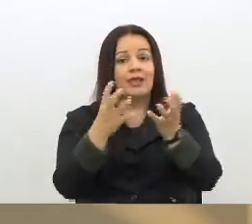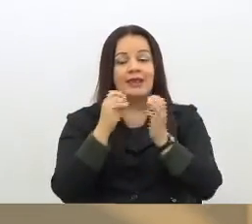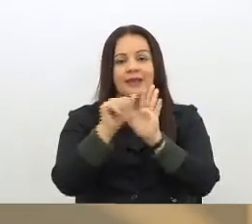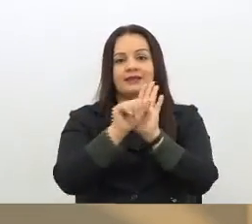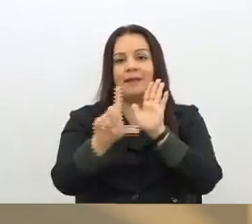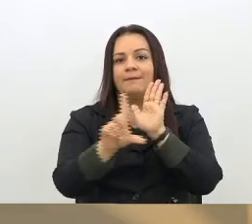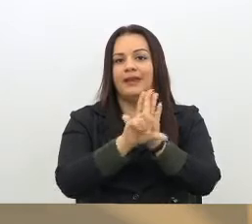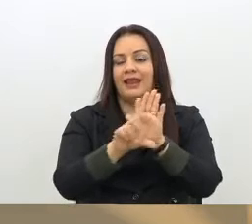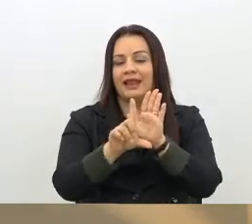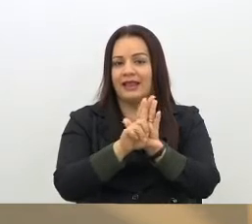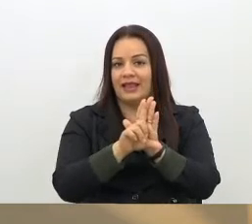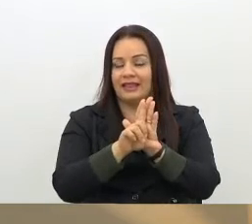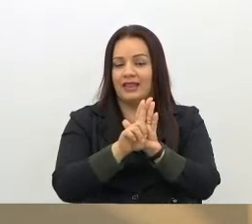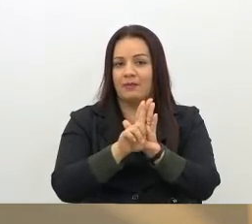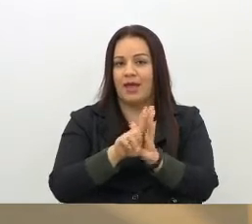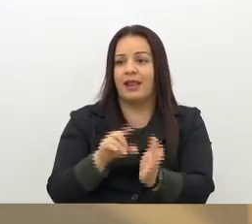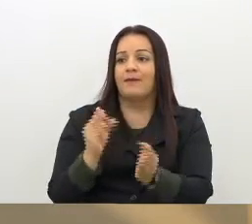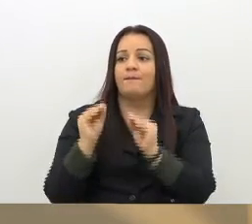le marque la cancha.